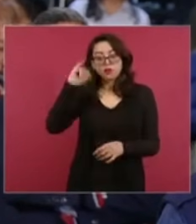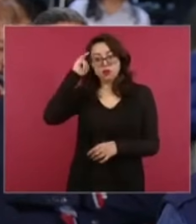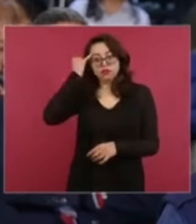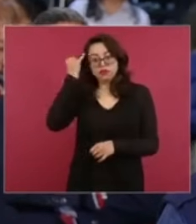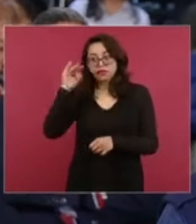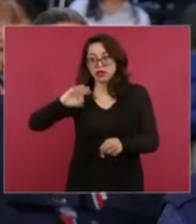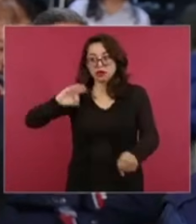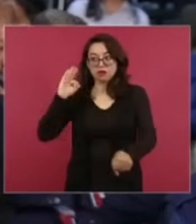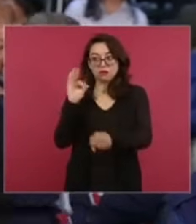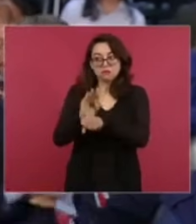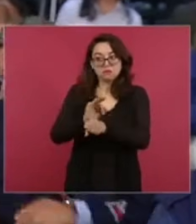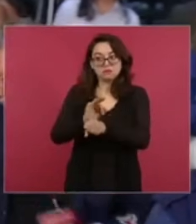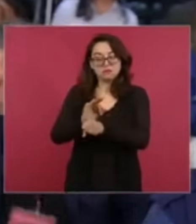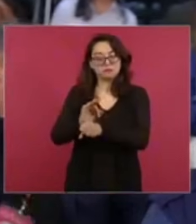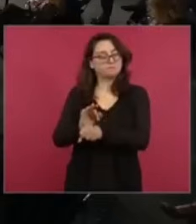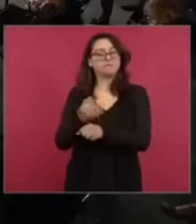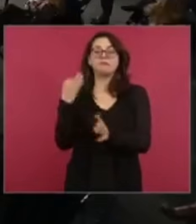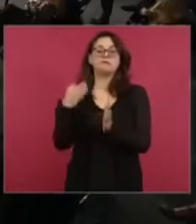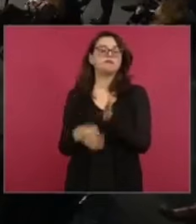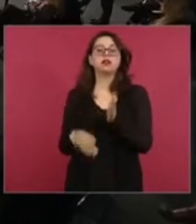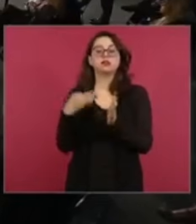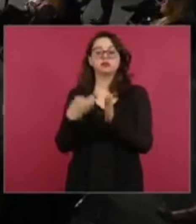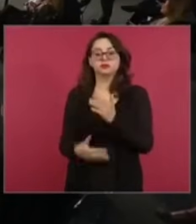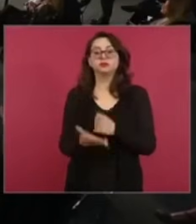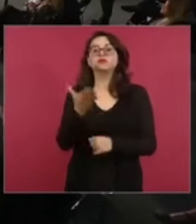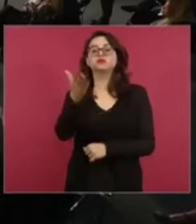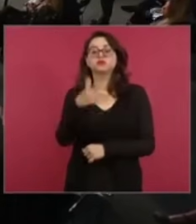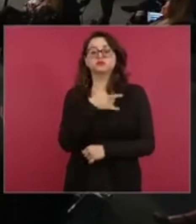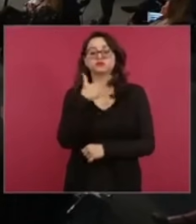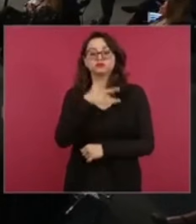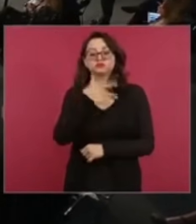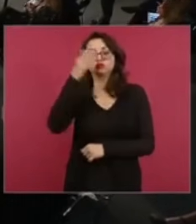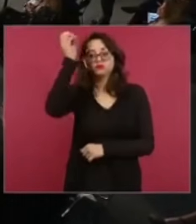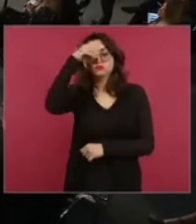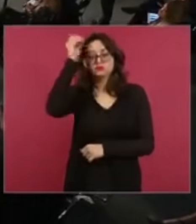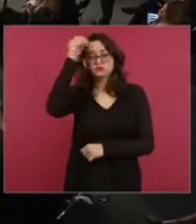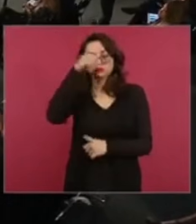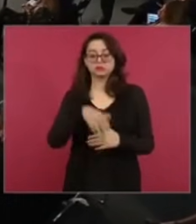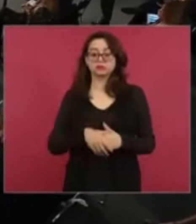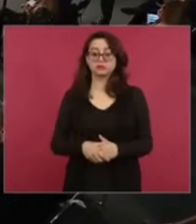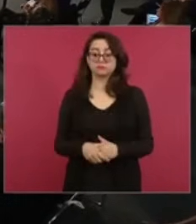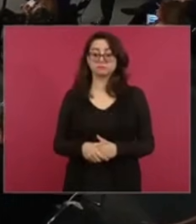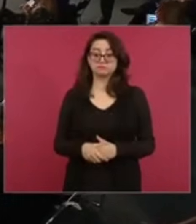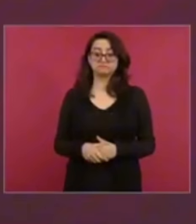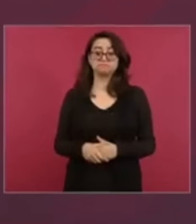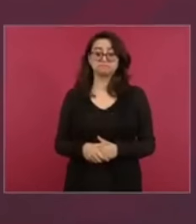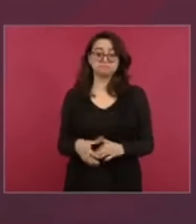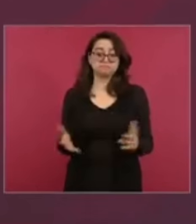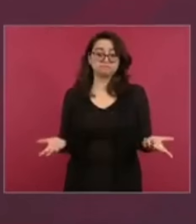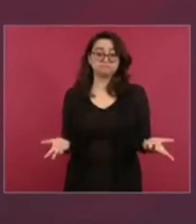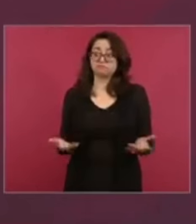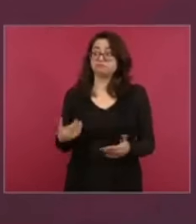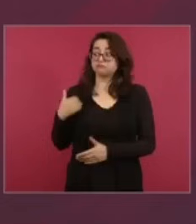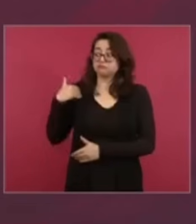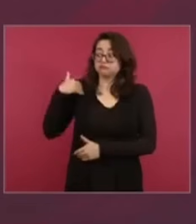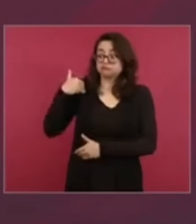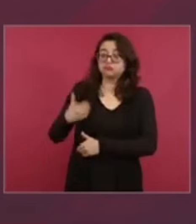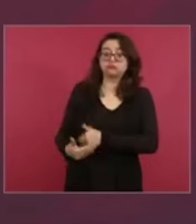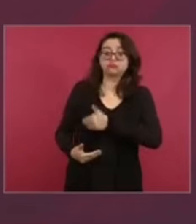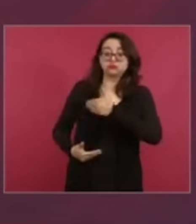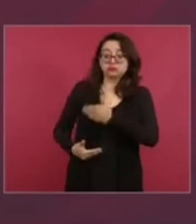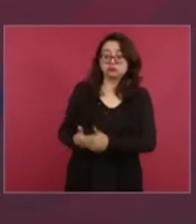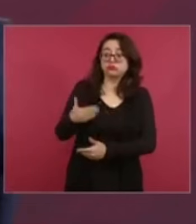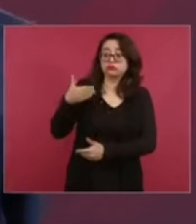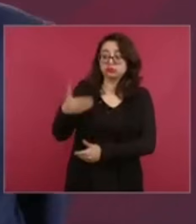indígenas qué piensa de eso yo creo que avanzamos bastante en los hechos porque no